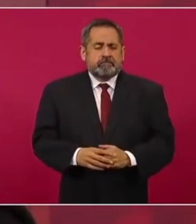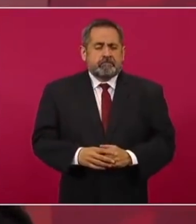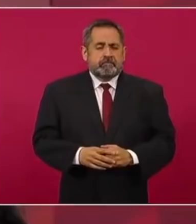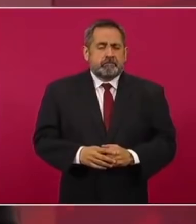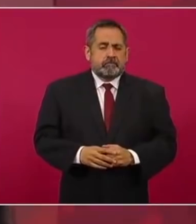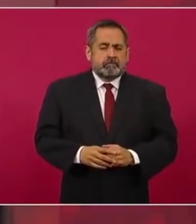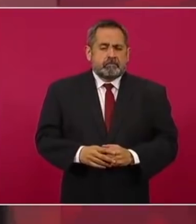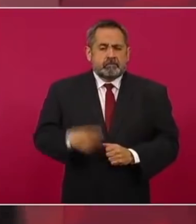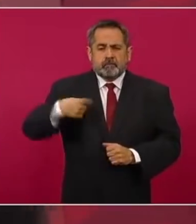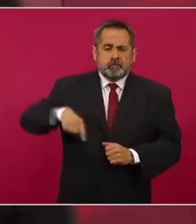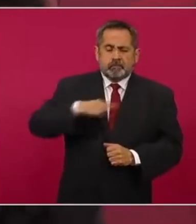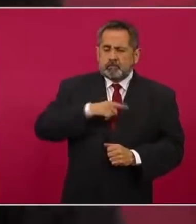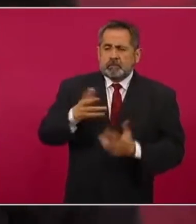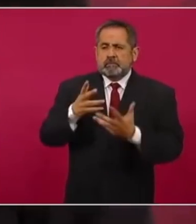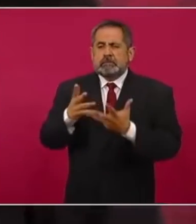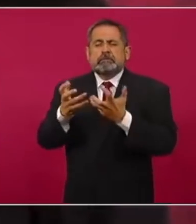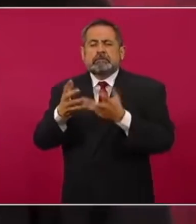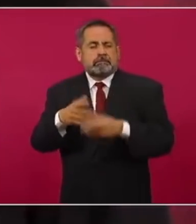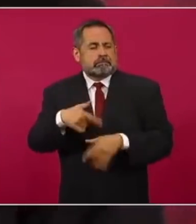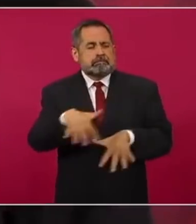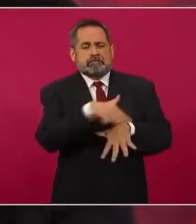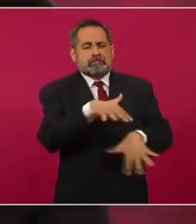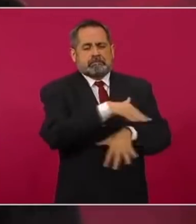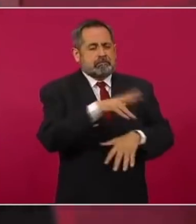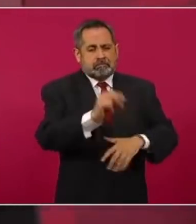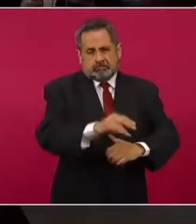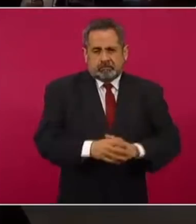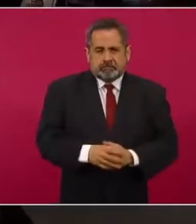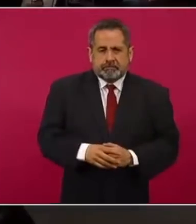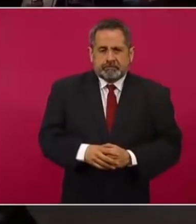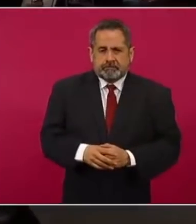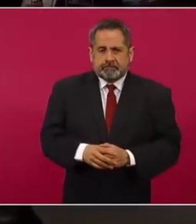No somos ambiciosos vulgares. Y